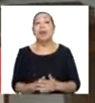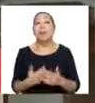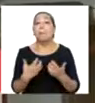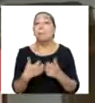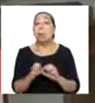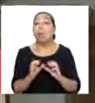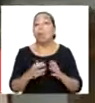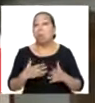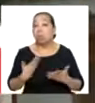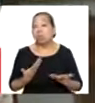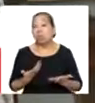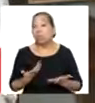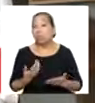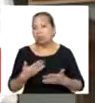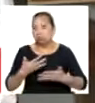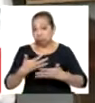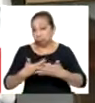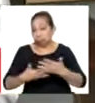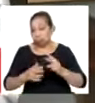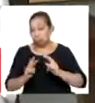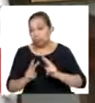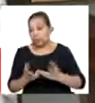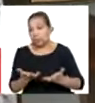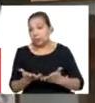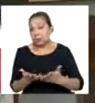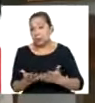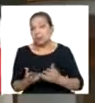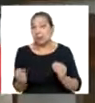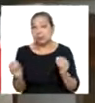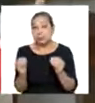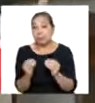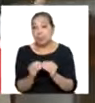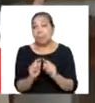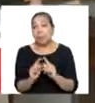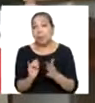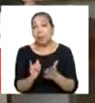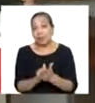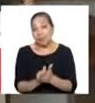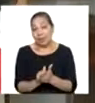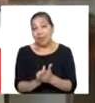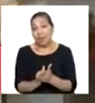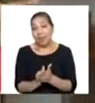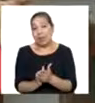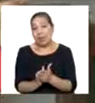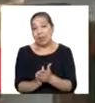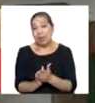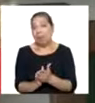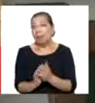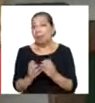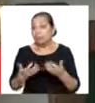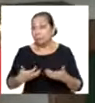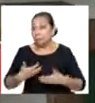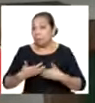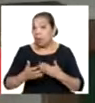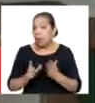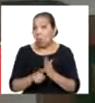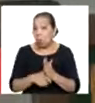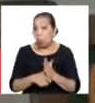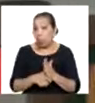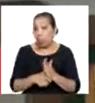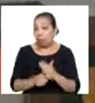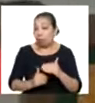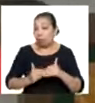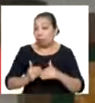empresas pueden tener un primer vistazo de lo que puede hacer el CITE con ellos. Por eso es de que al ser emprendedor y luego que